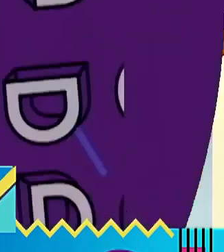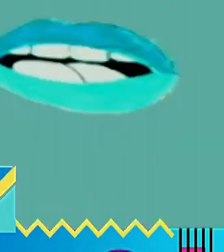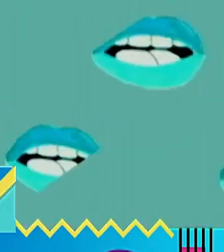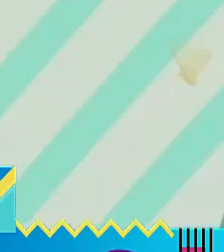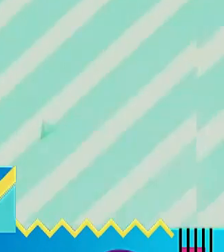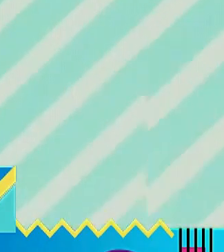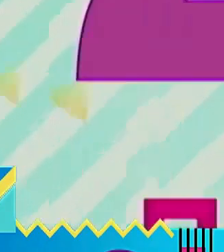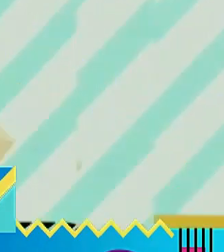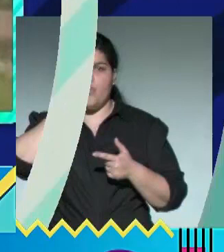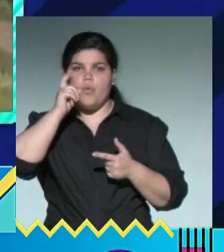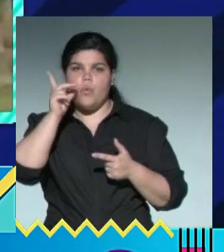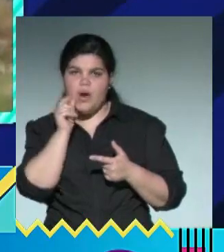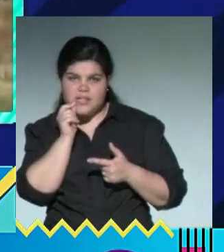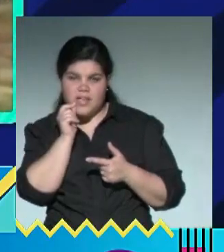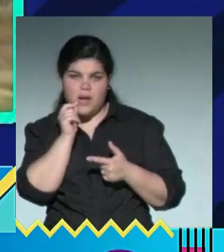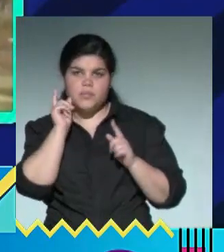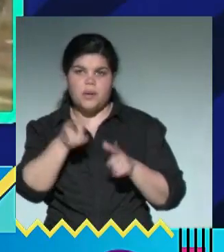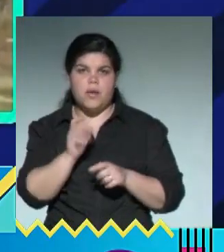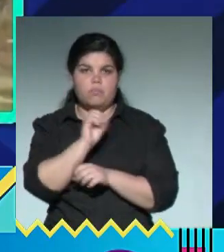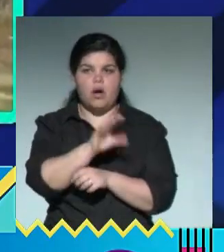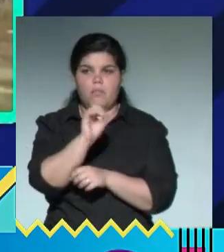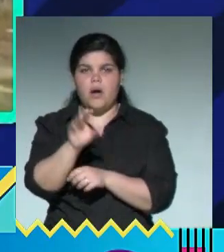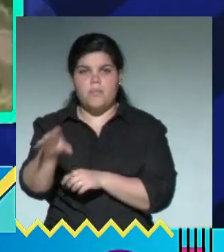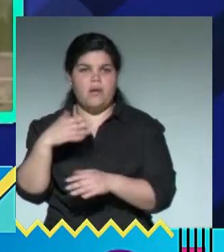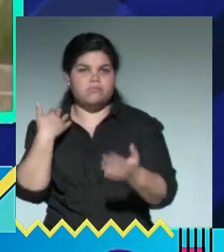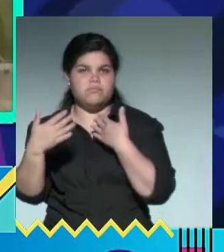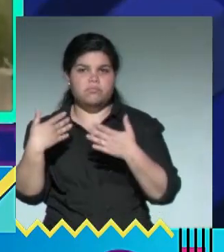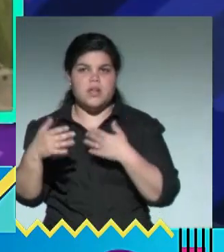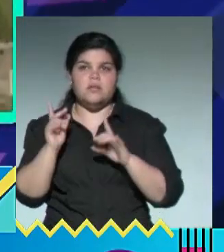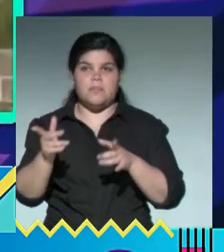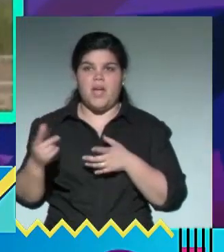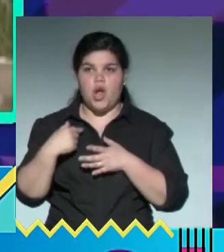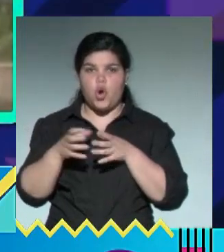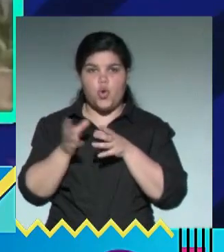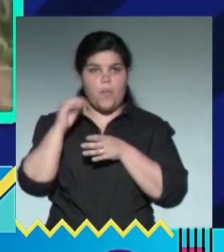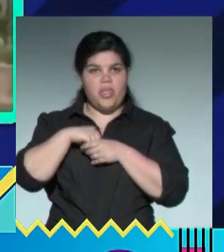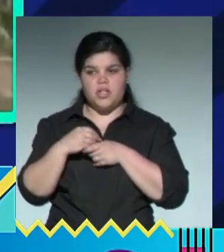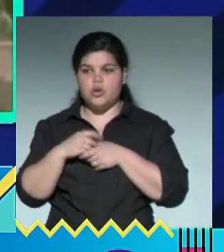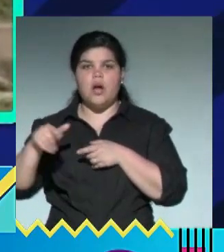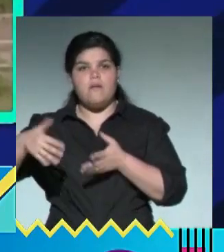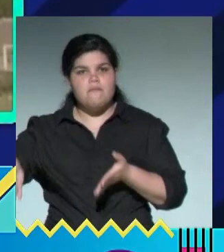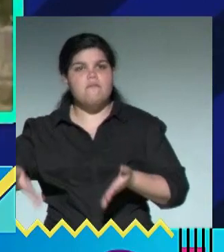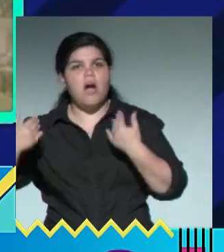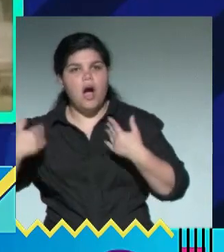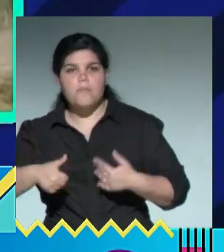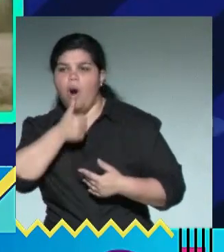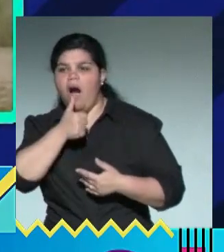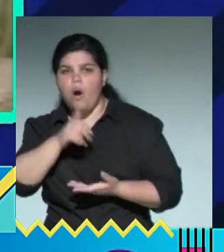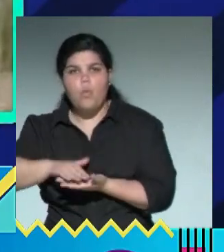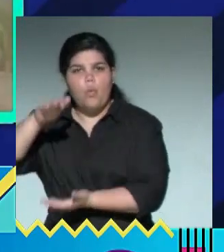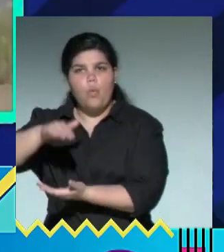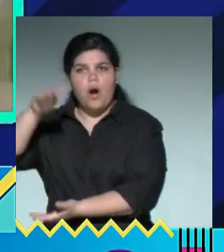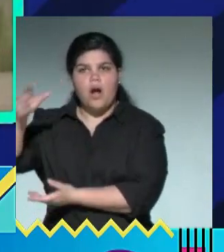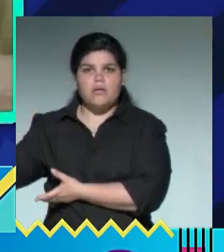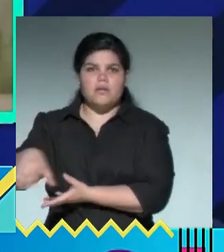WhatsApp el tema de las donaciones, y empiezan todos los grupos, por lo menos en los que yo estoy: che, chicos, juntemos agua, llevémosles agua. No